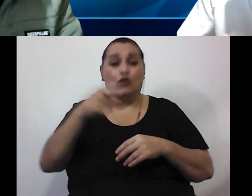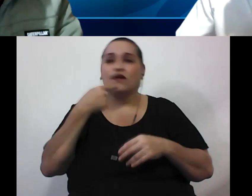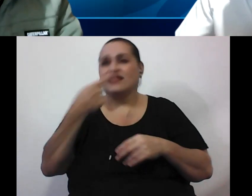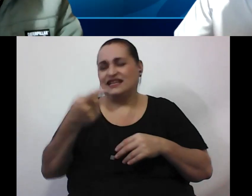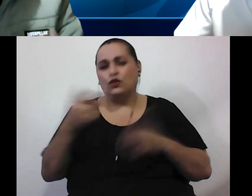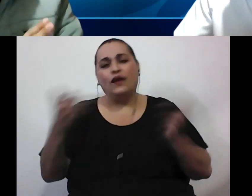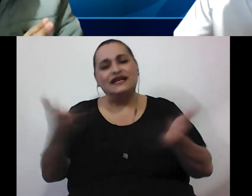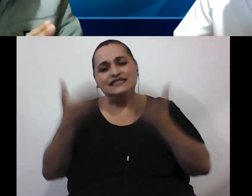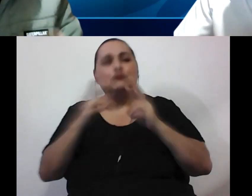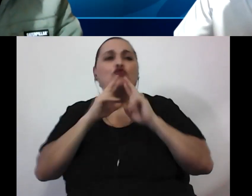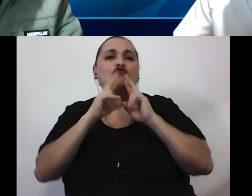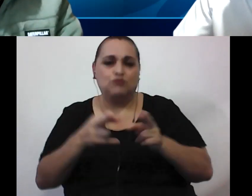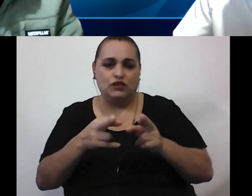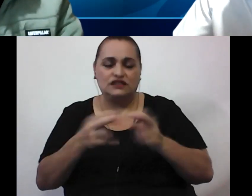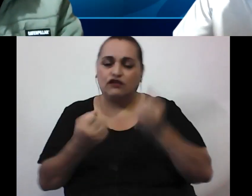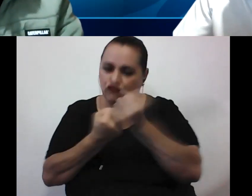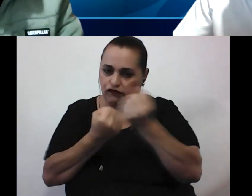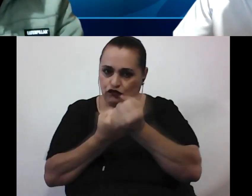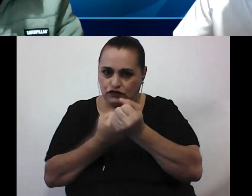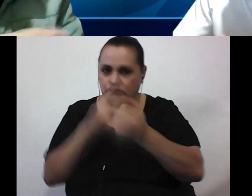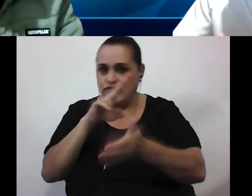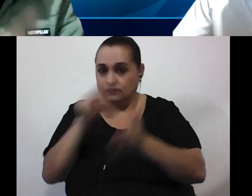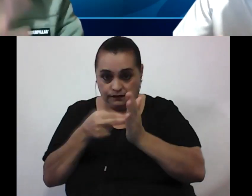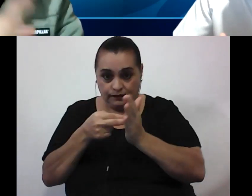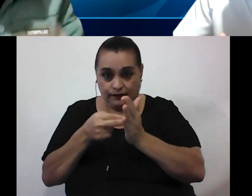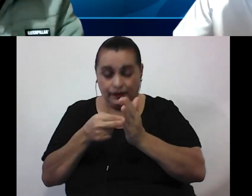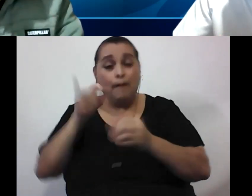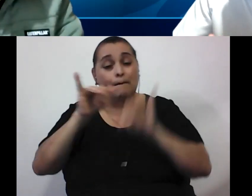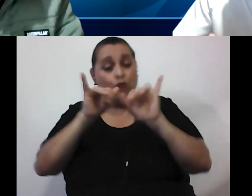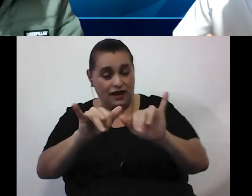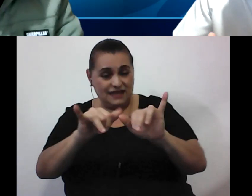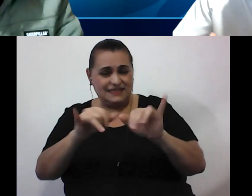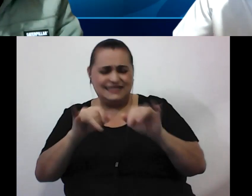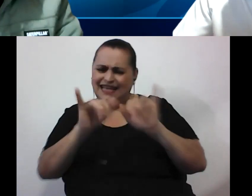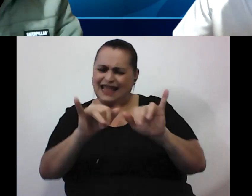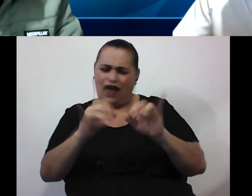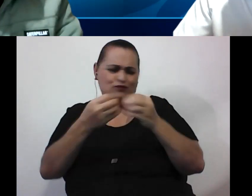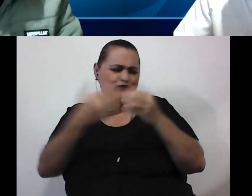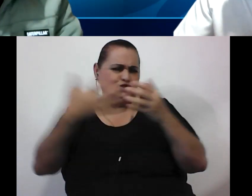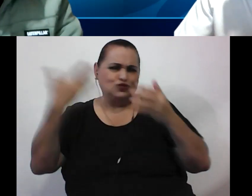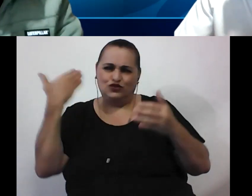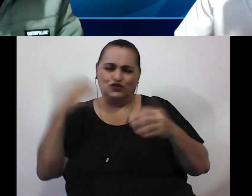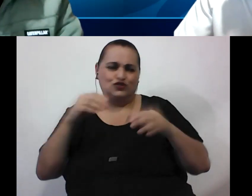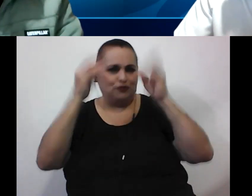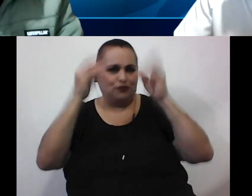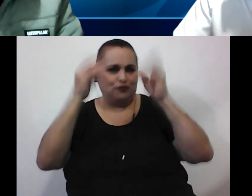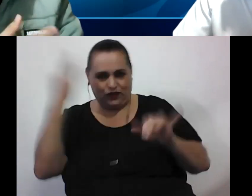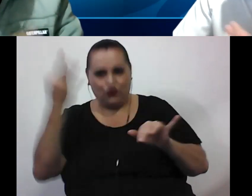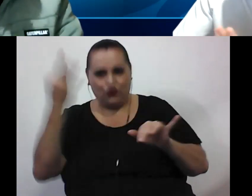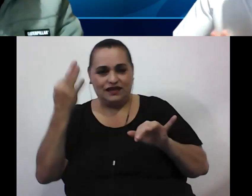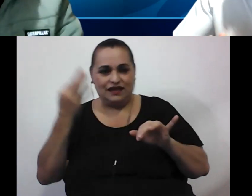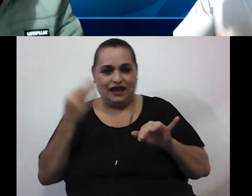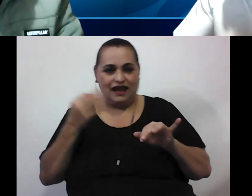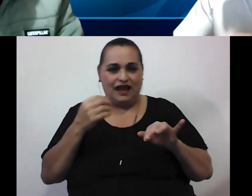estímulo-respuesta, reforzamiento. Y por ahí se quedaron un montón con esa teoría. Esa teoría